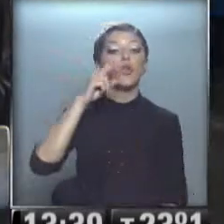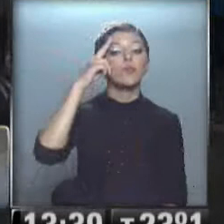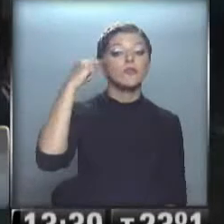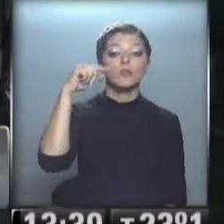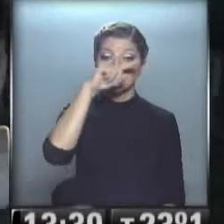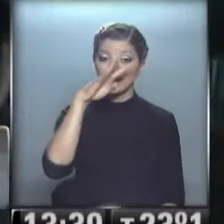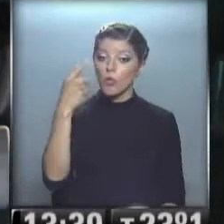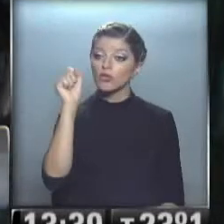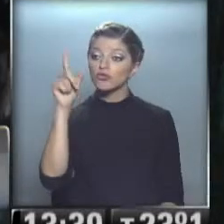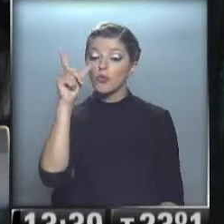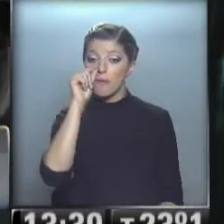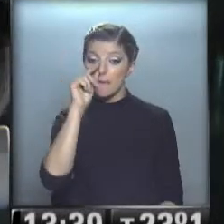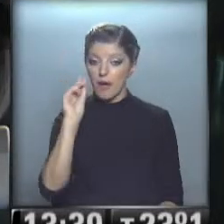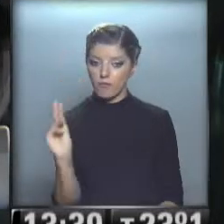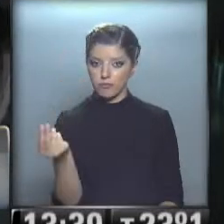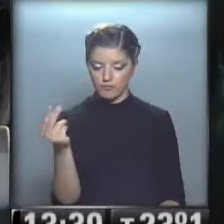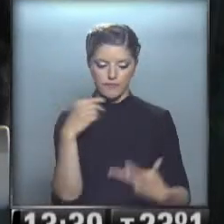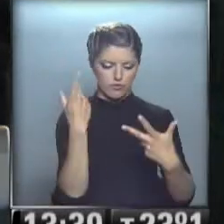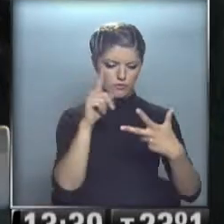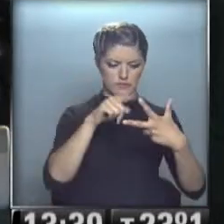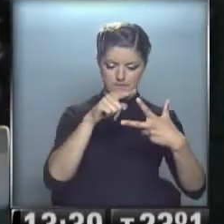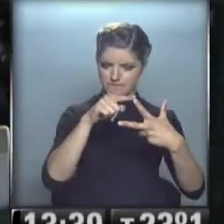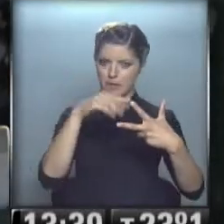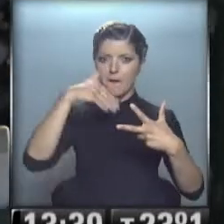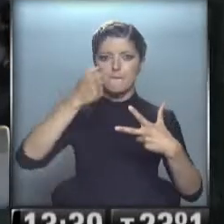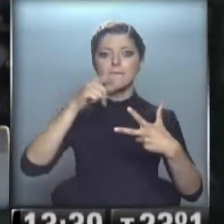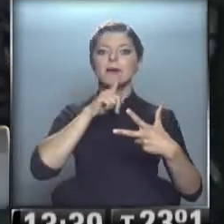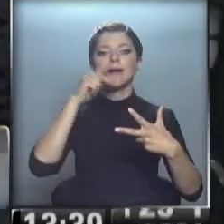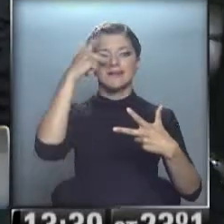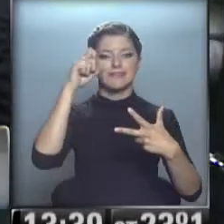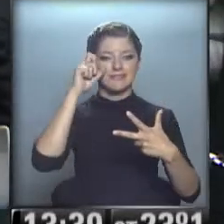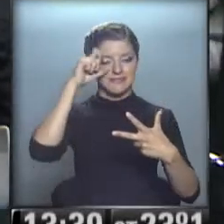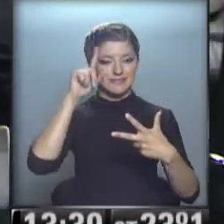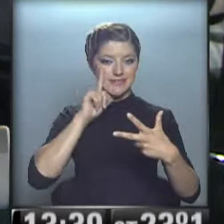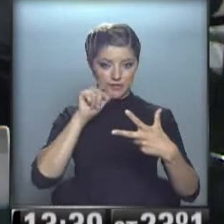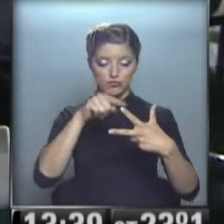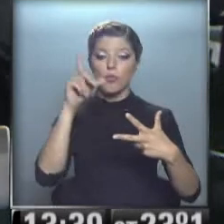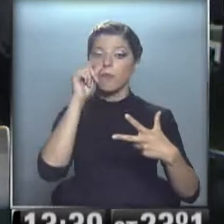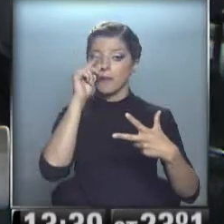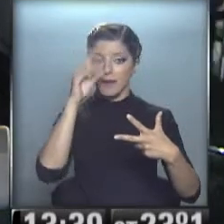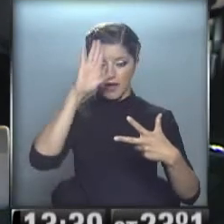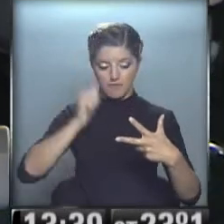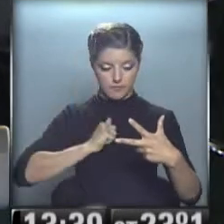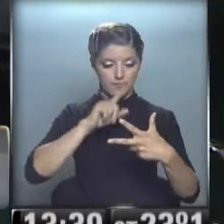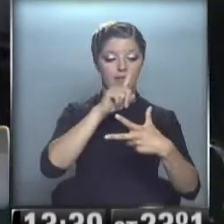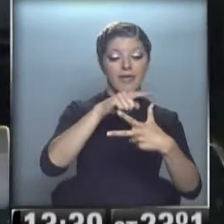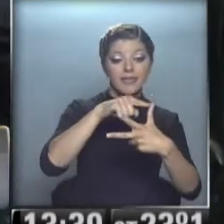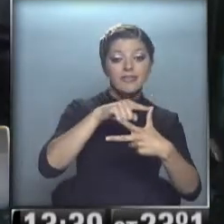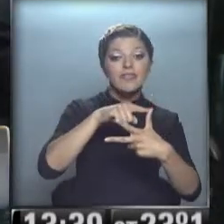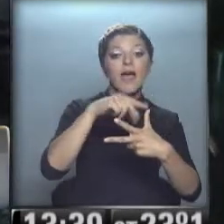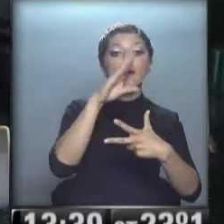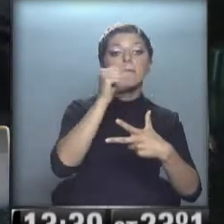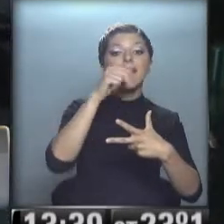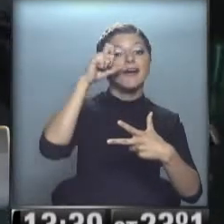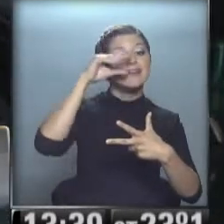O sea, como que está Evelyn Matthei, hija de un general de la dictadura, Michelle Bachelet, hija de un general que estuvo